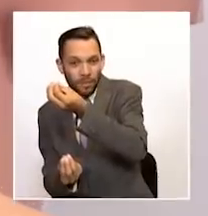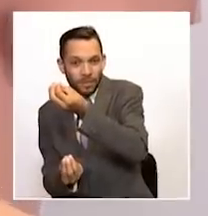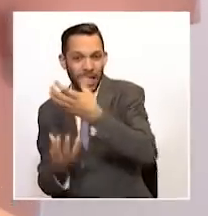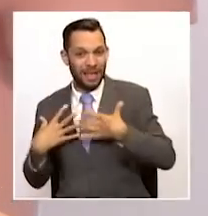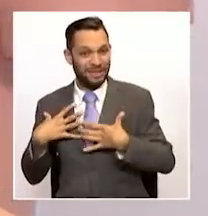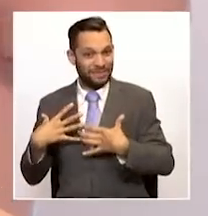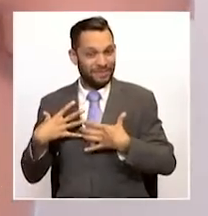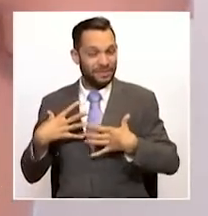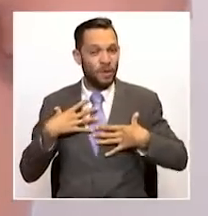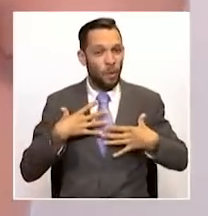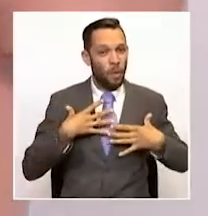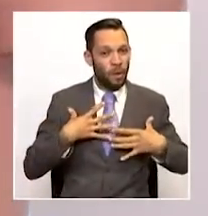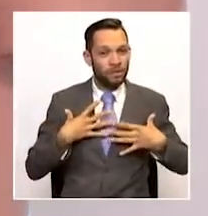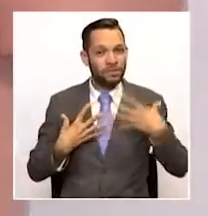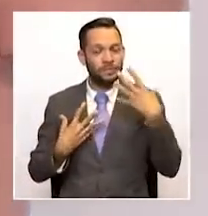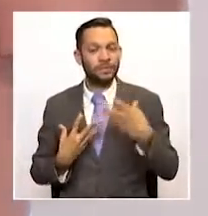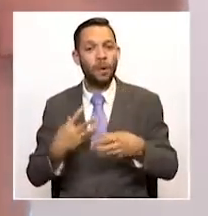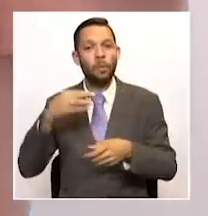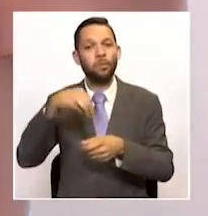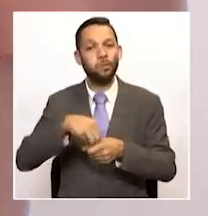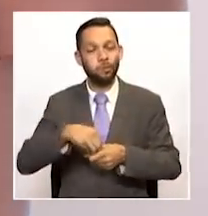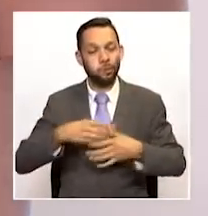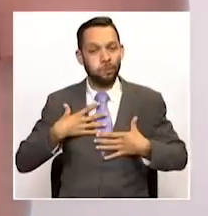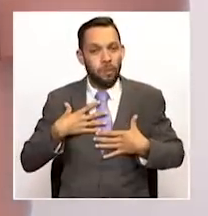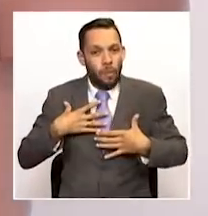el pulmón encontramos